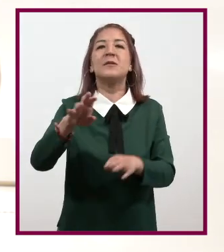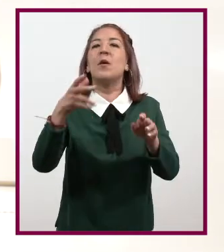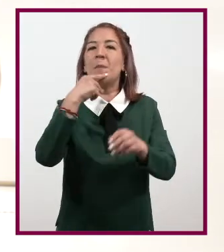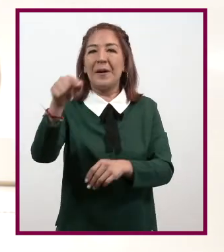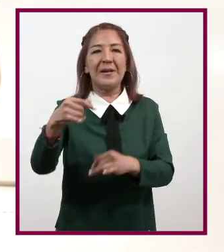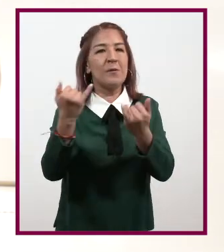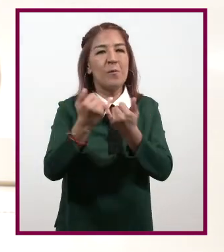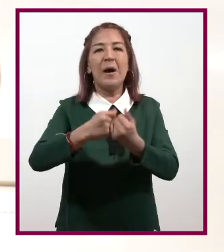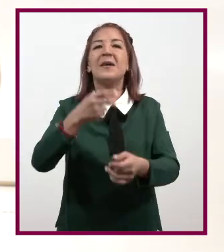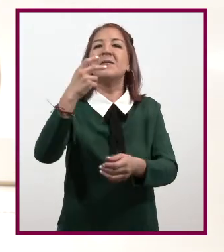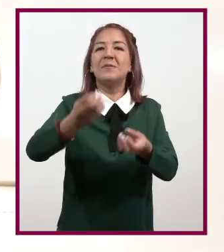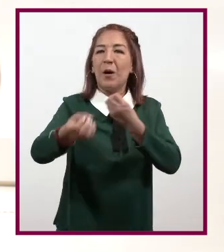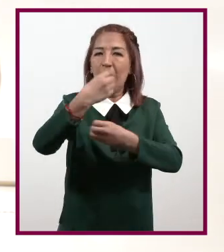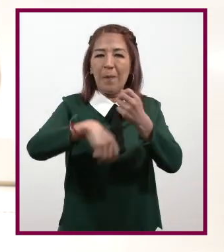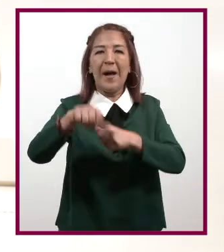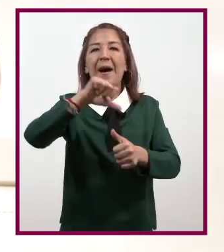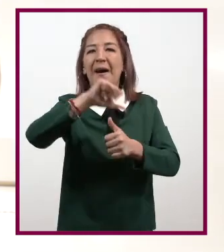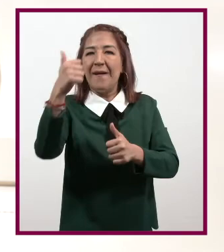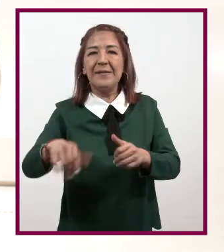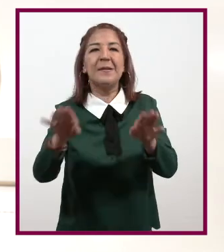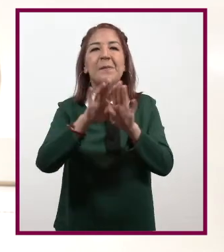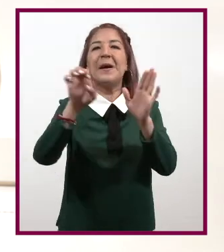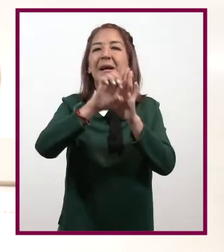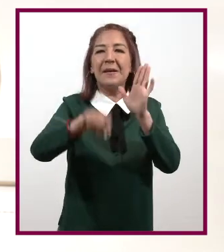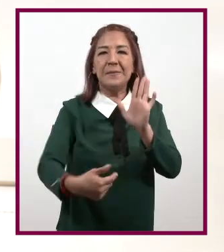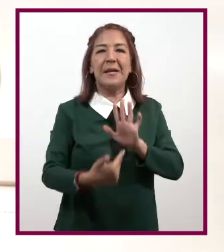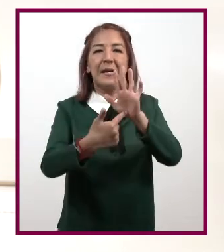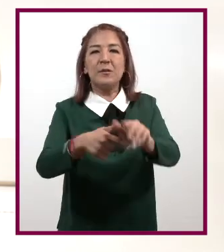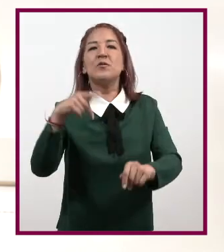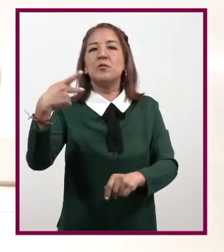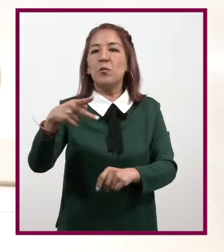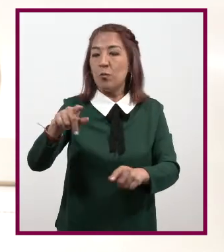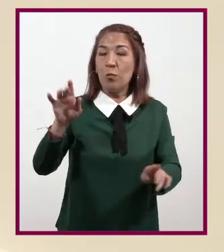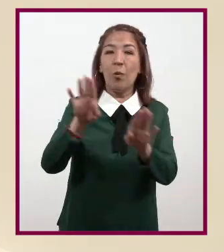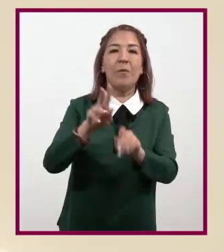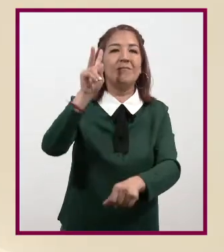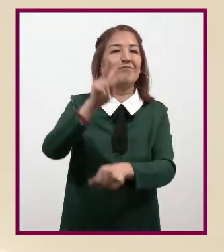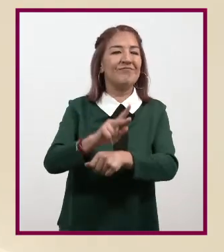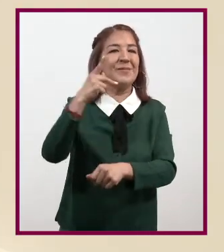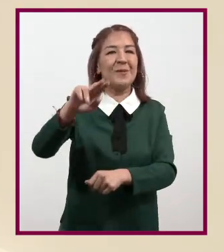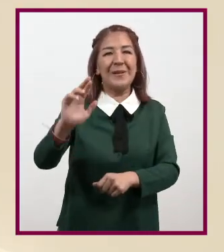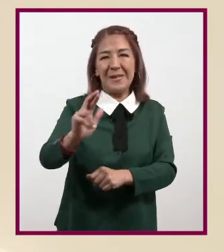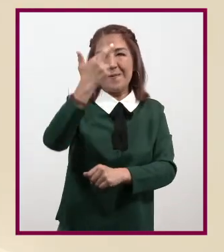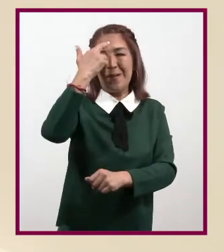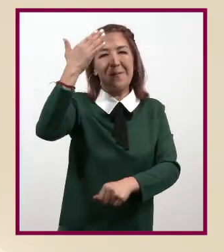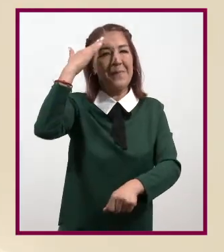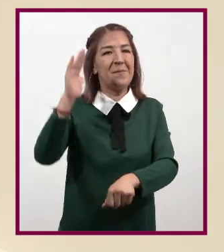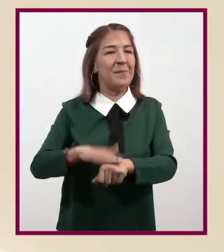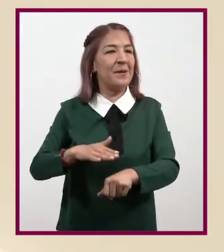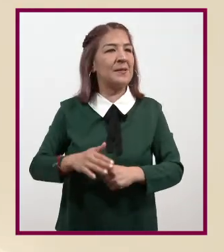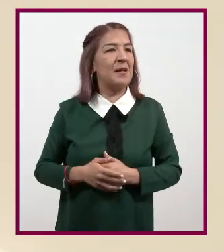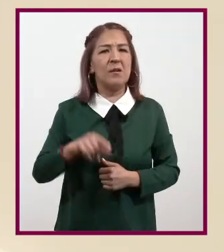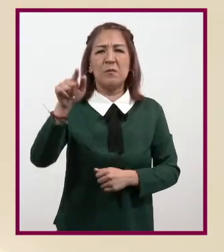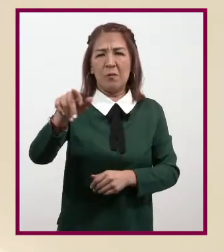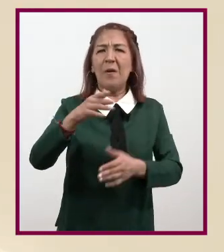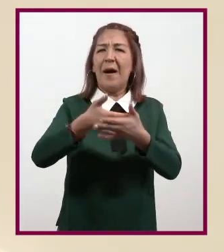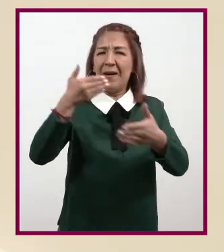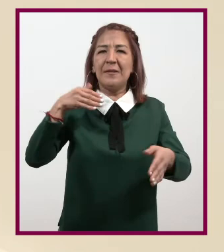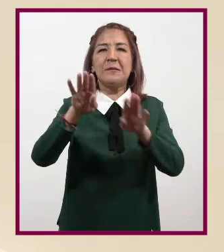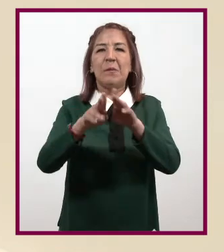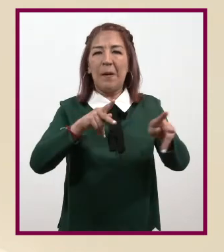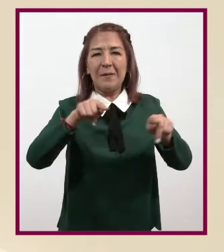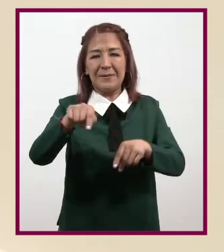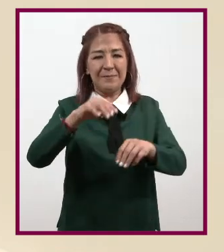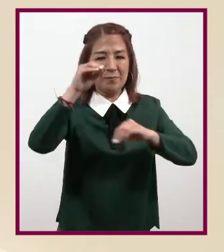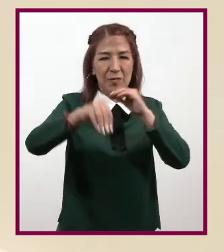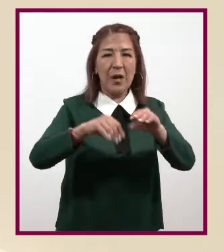arte. Ambos ejemplos que vimos el día de hoy son una especie de guardianes de la memoria. Alfredo, ¿alguna vez has hecho un mapa mental? Te pregunto